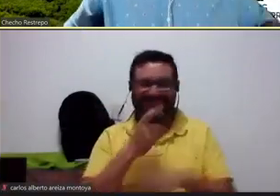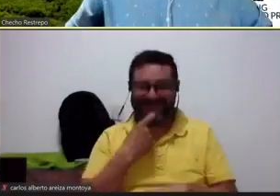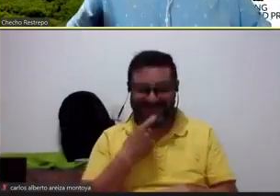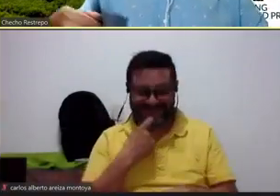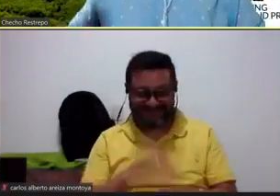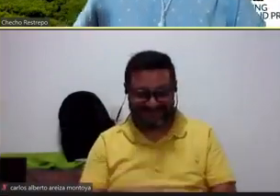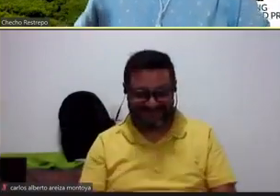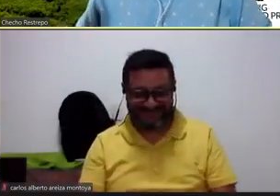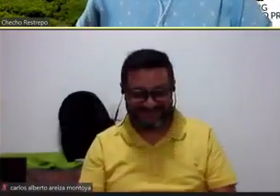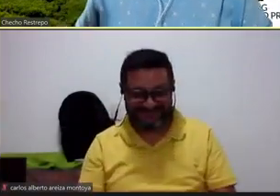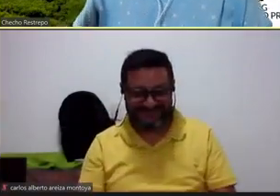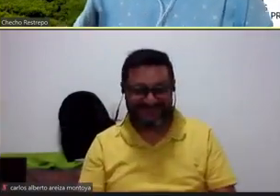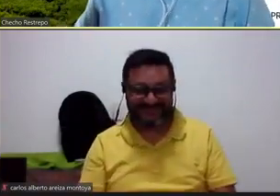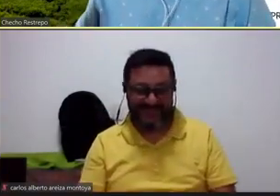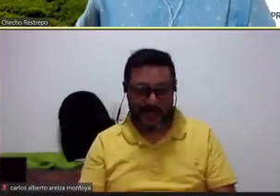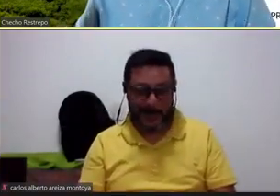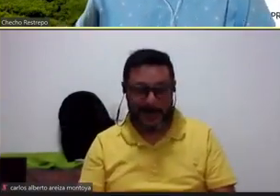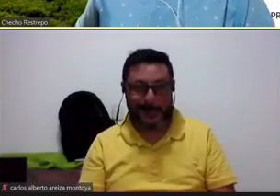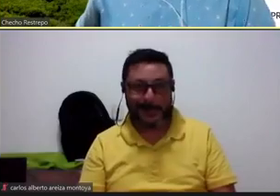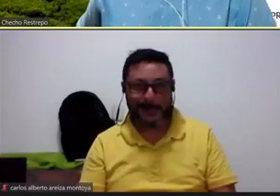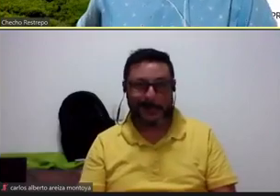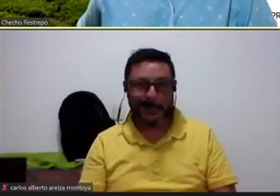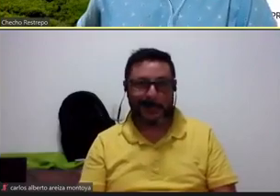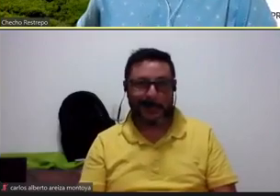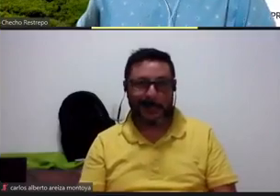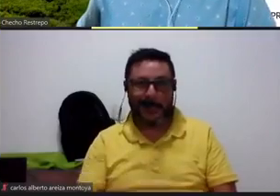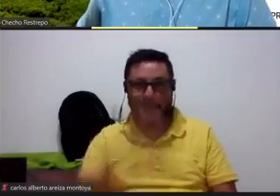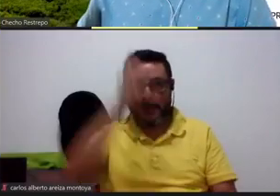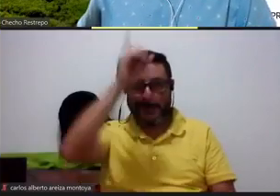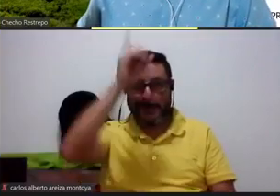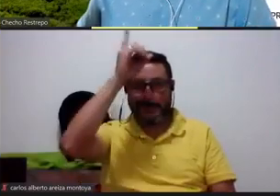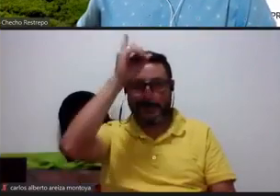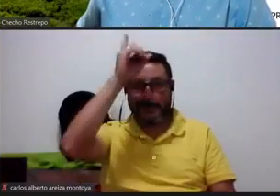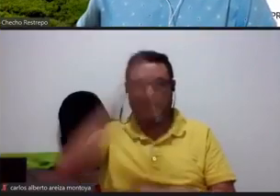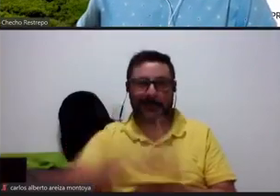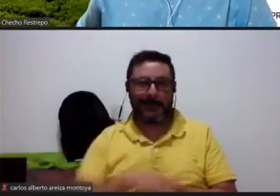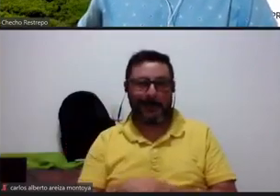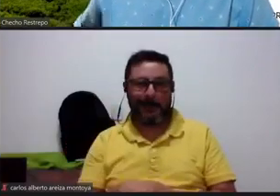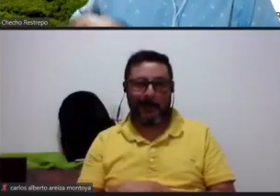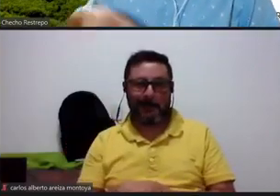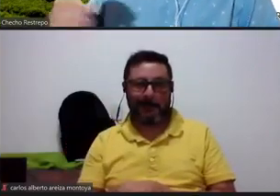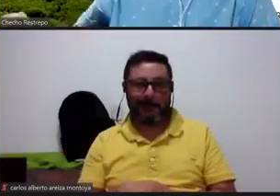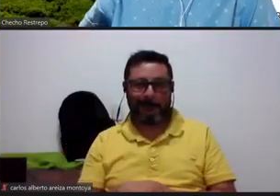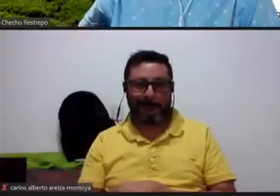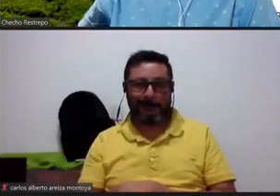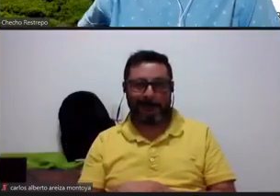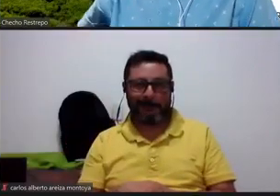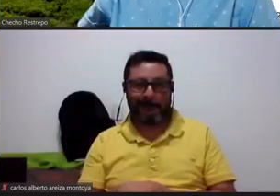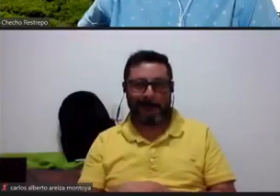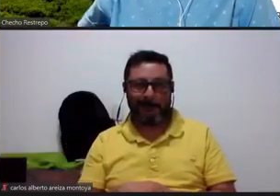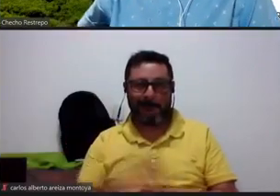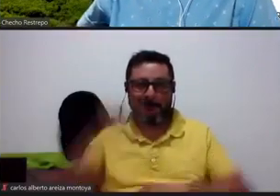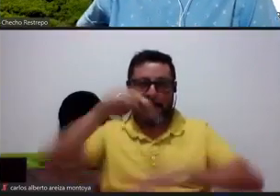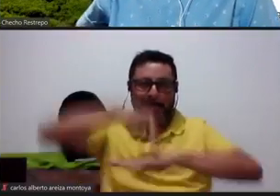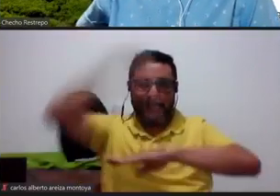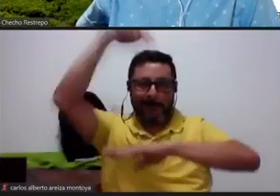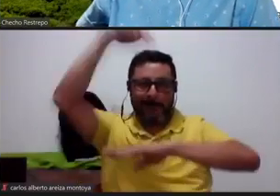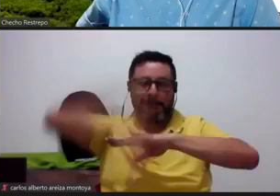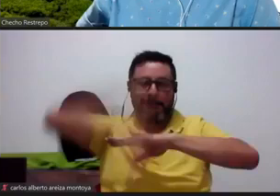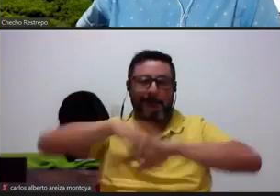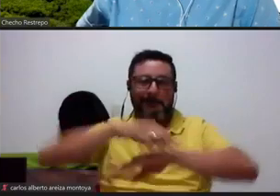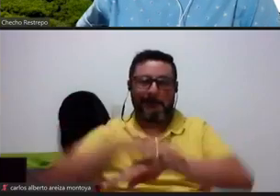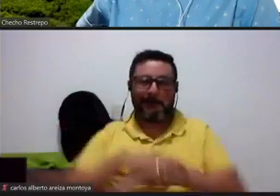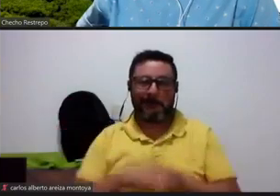Ey, Sebas, ¿cómo se dice clavados en alemán? No sé. No, sí sé, se dice Turmspringa, pero siempre tuve